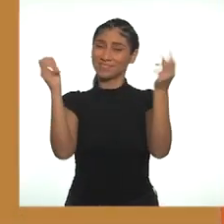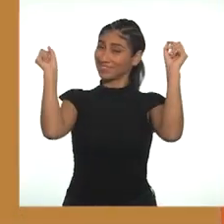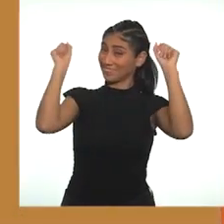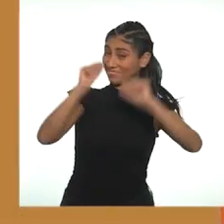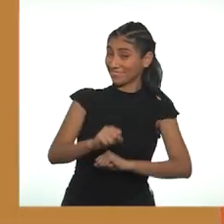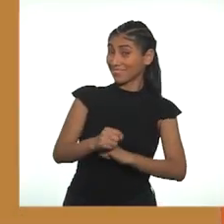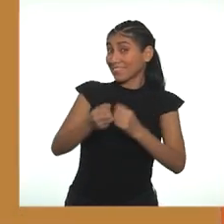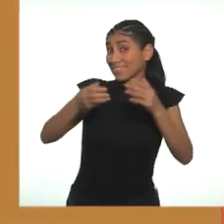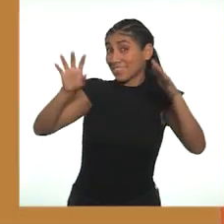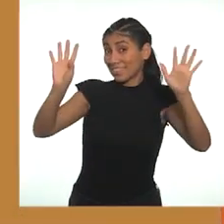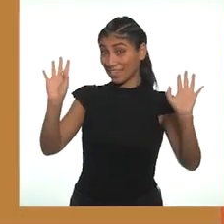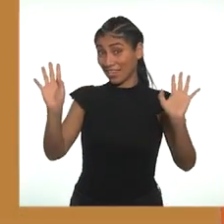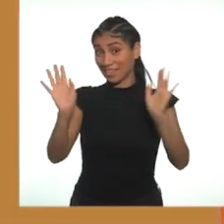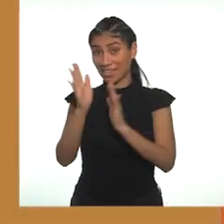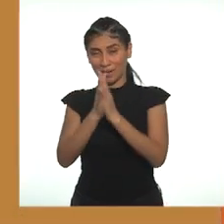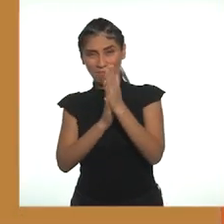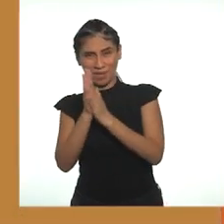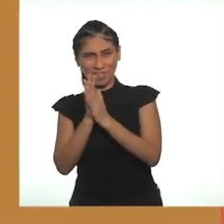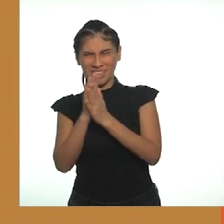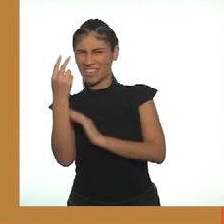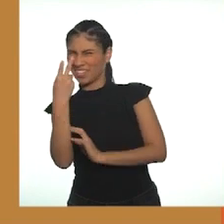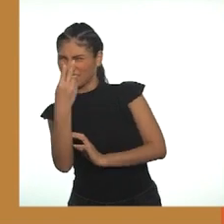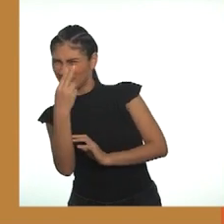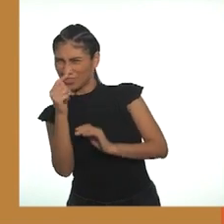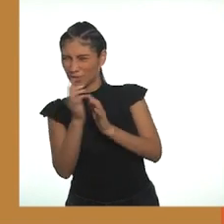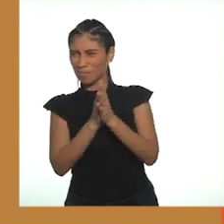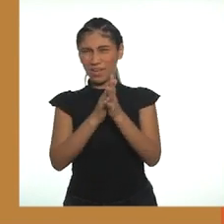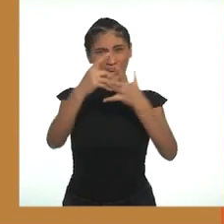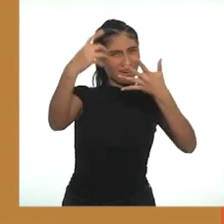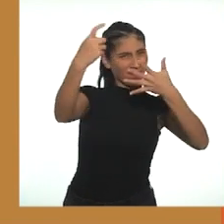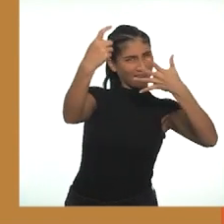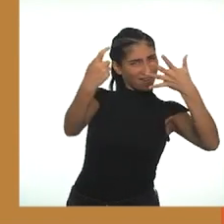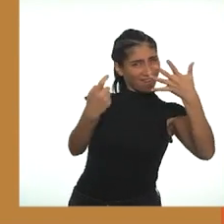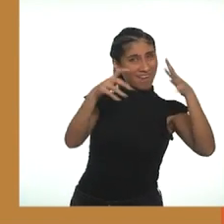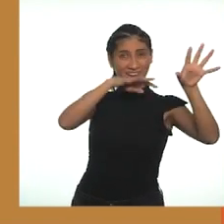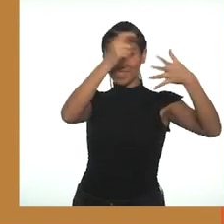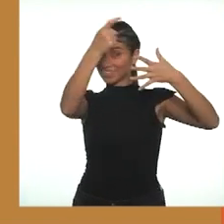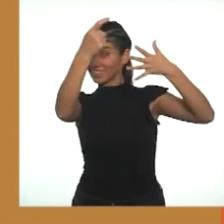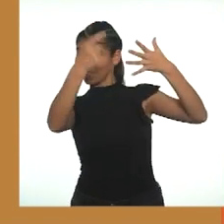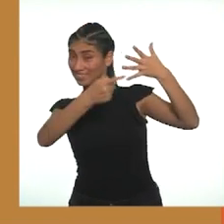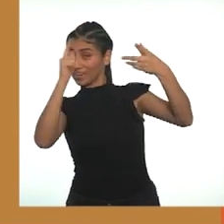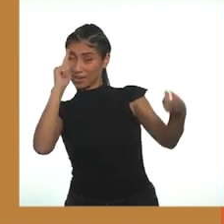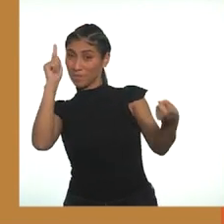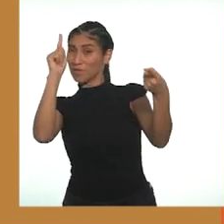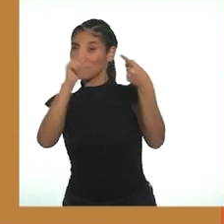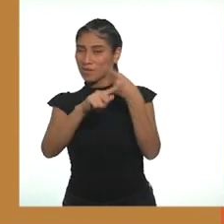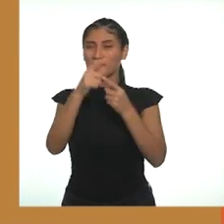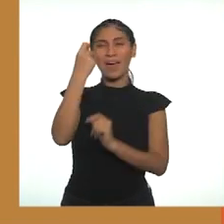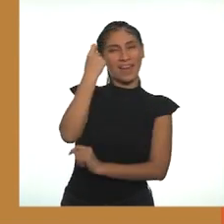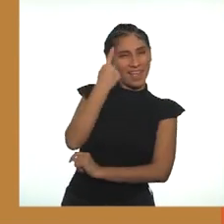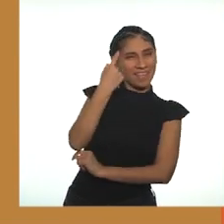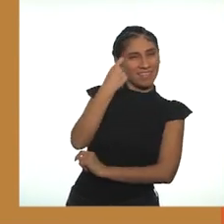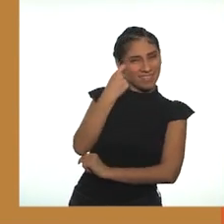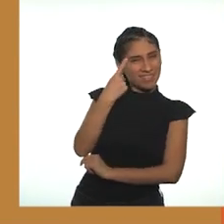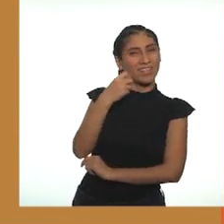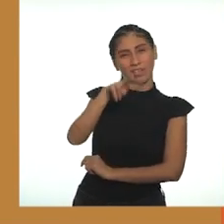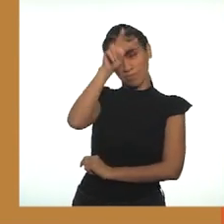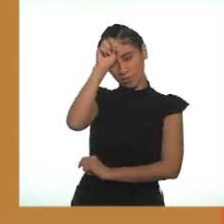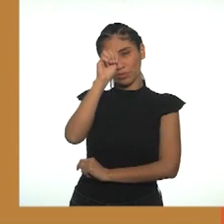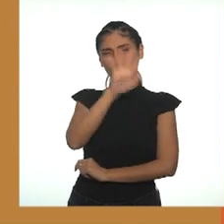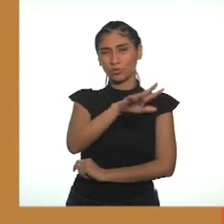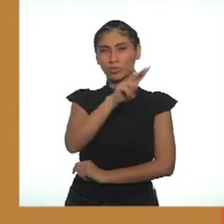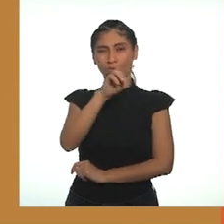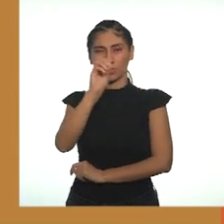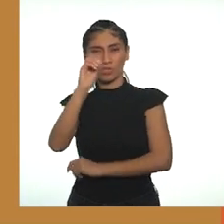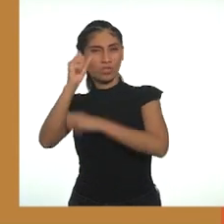Es cierto, quizá nos está dando pistas para resolver la misión de comprender el bicentenario del Perú. ¿En